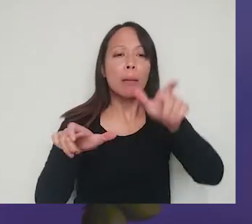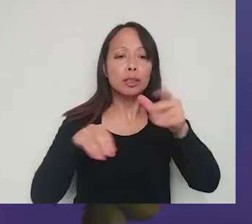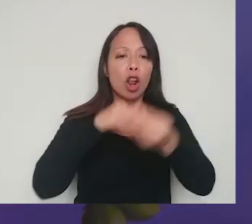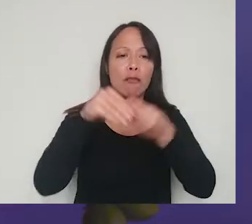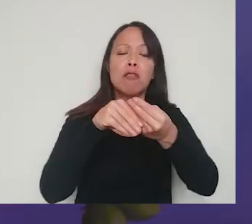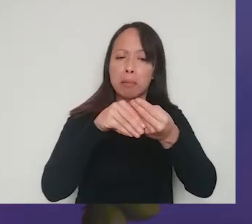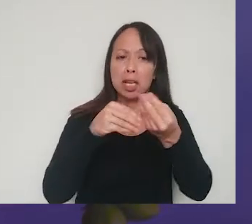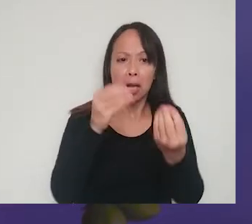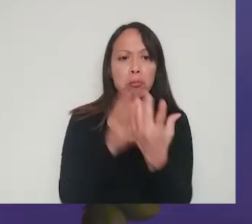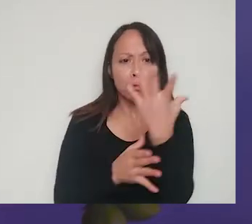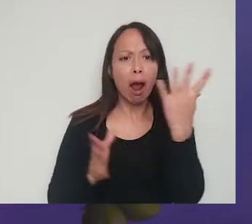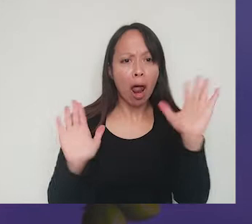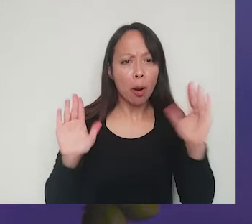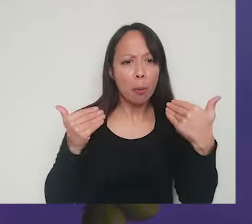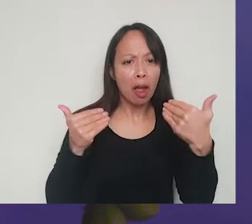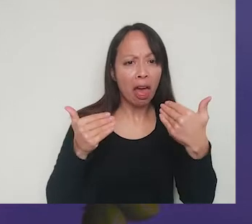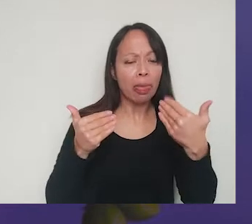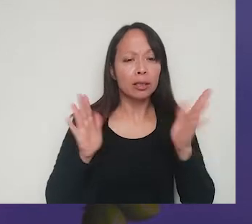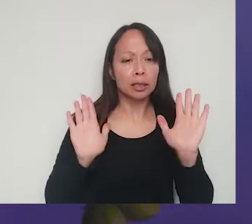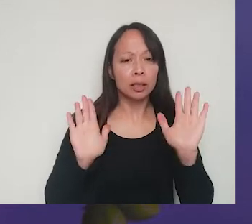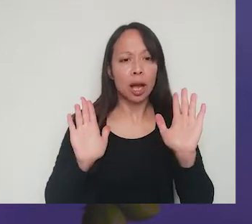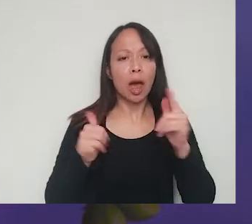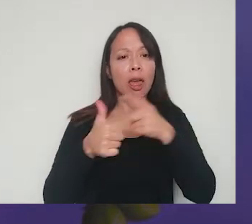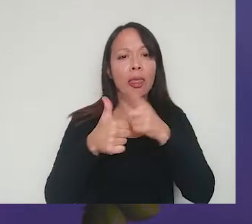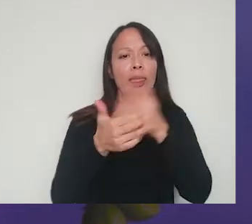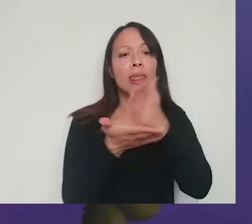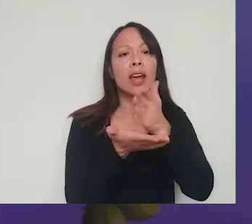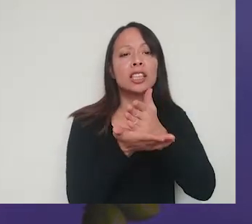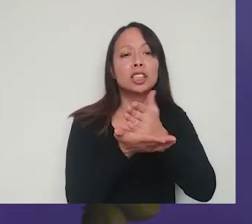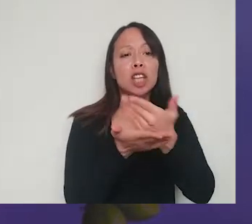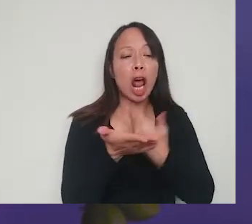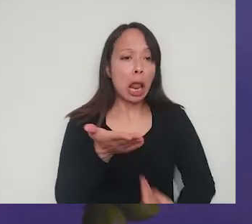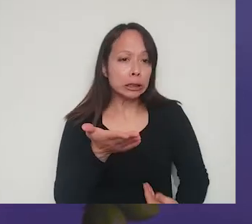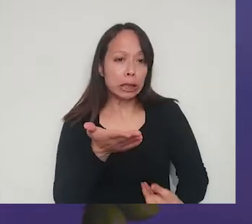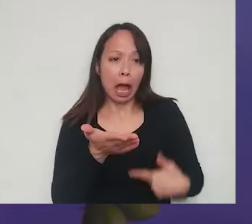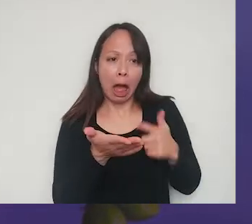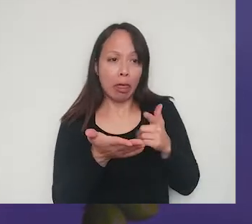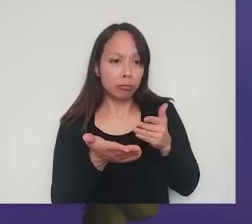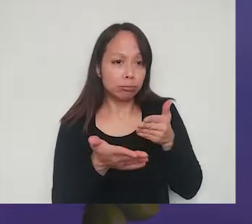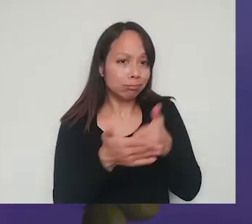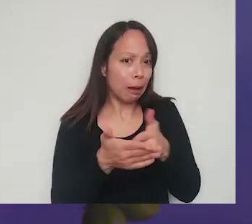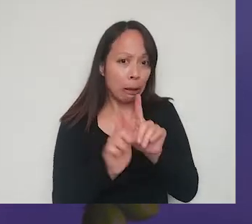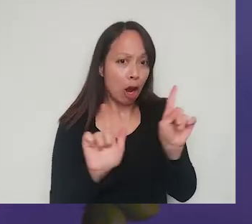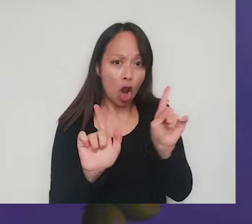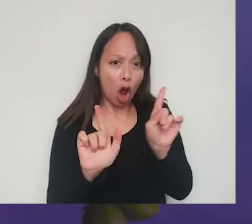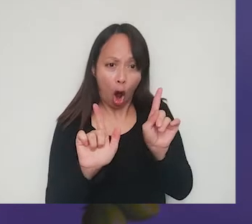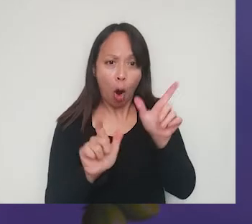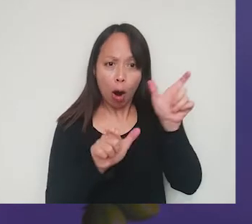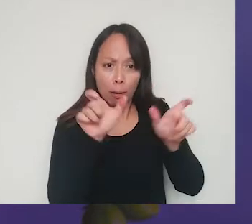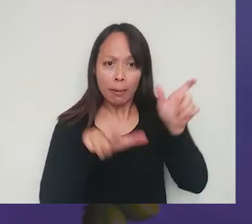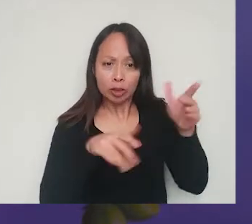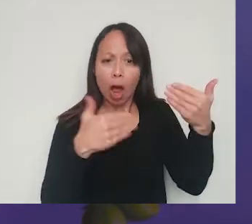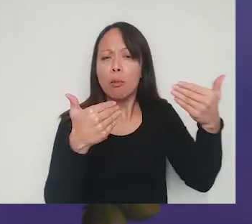a procrear y a formar una familia, en la cual es un derecho en el cual el Estado ni ninguna persona puede interferir, es decir, las